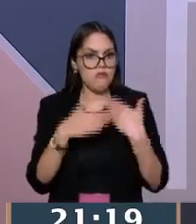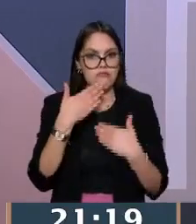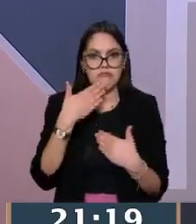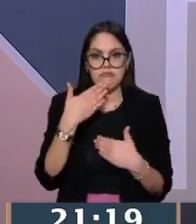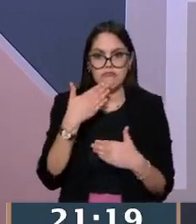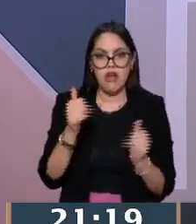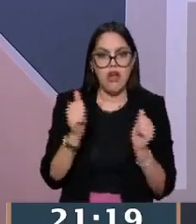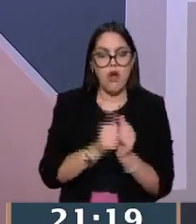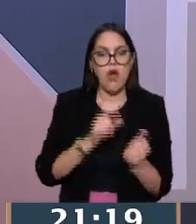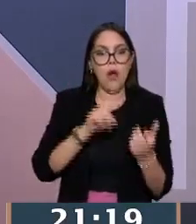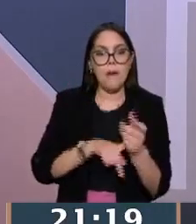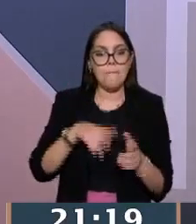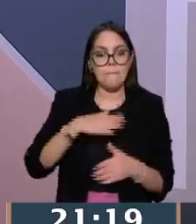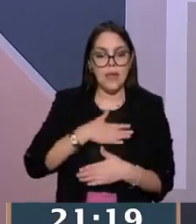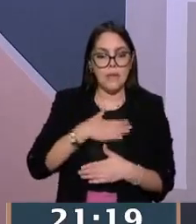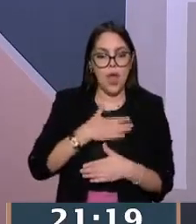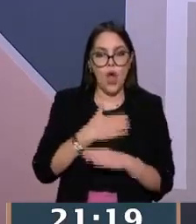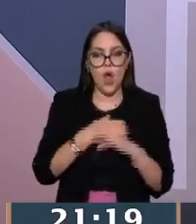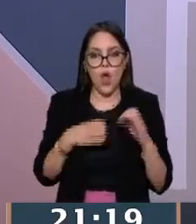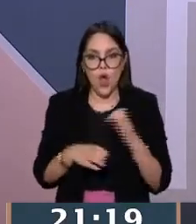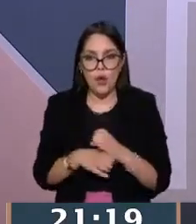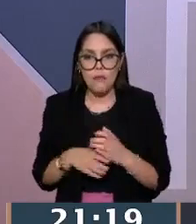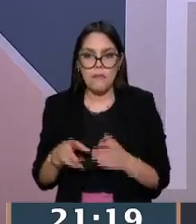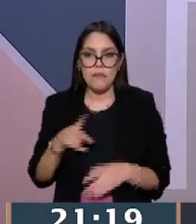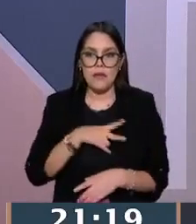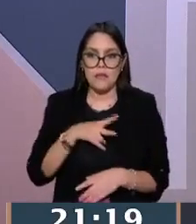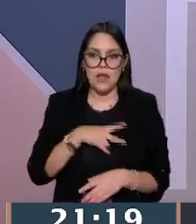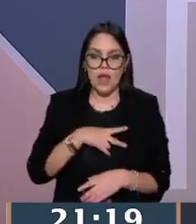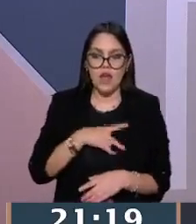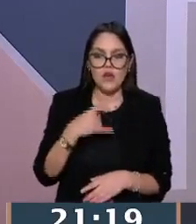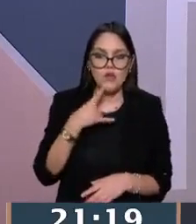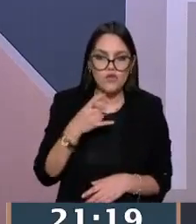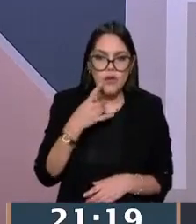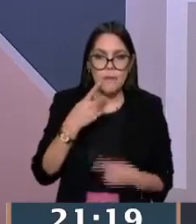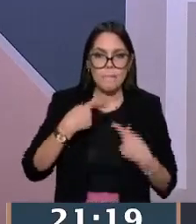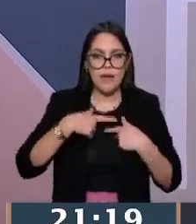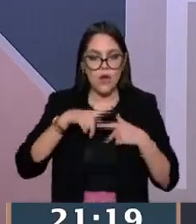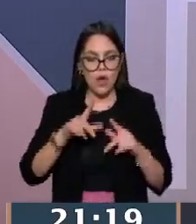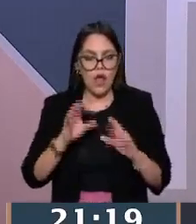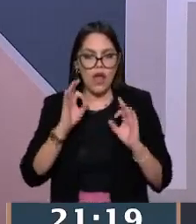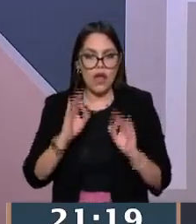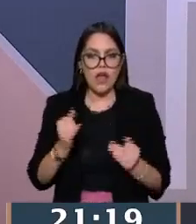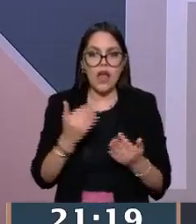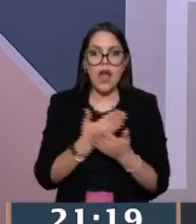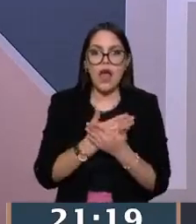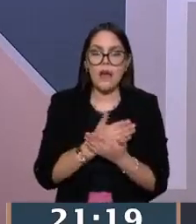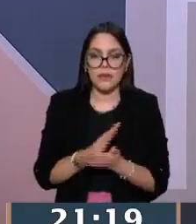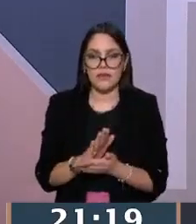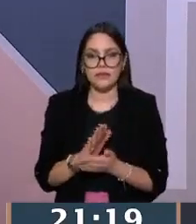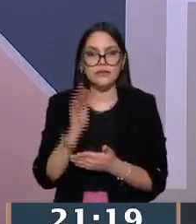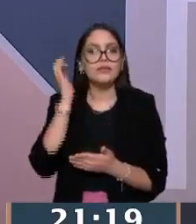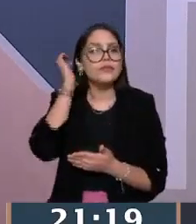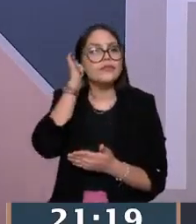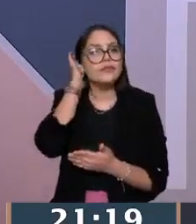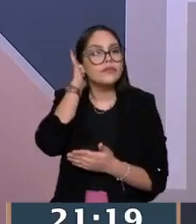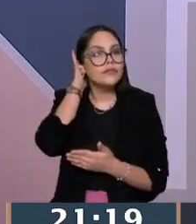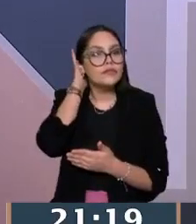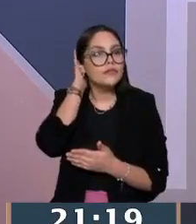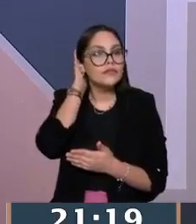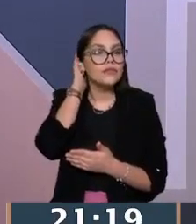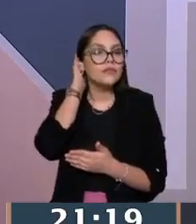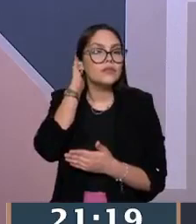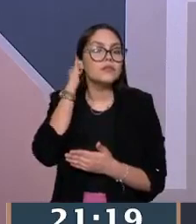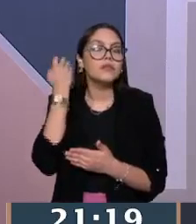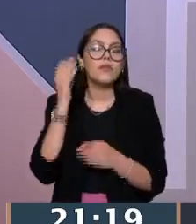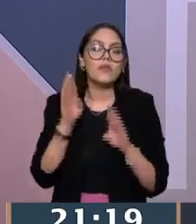de sus méritos personales, su esfuerzo personal, individual, y que además hay una cuestión, bueno, pues sí, una suerte, lo que